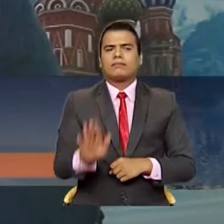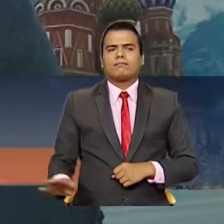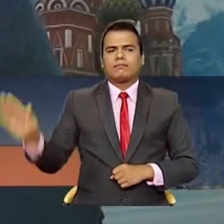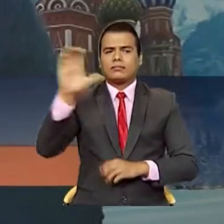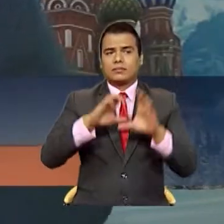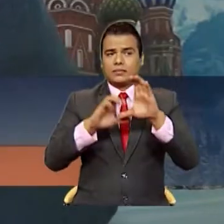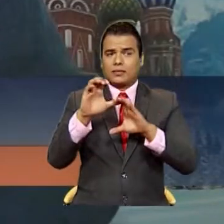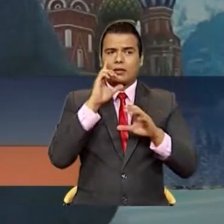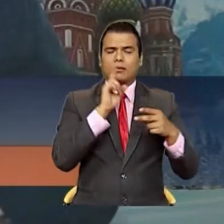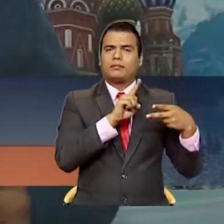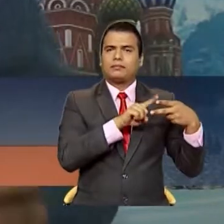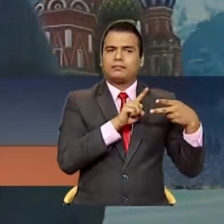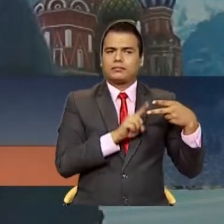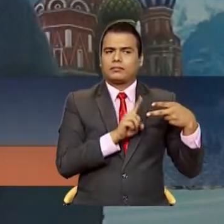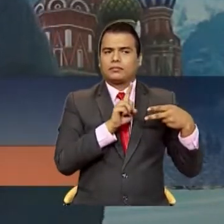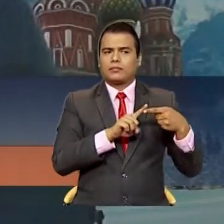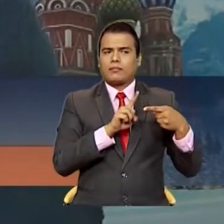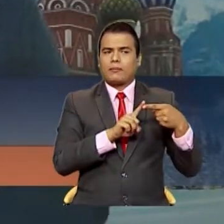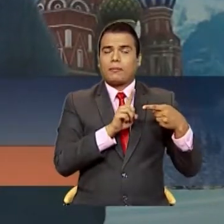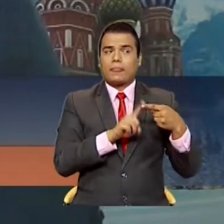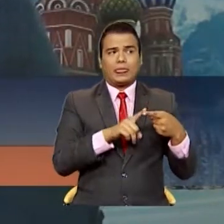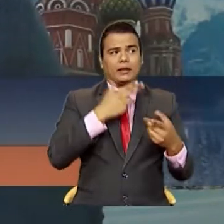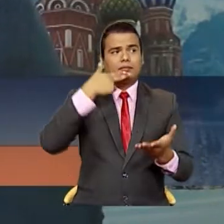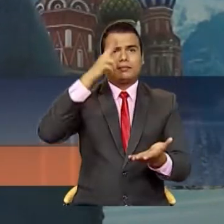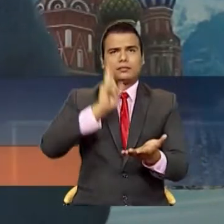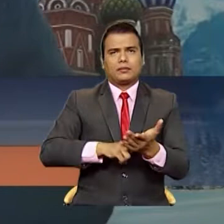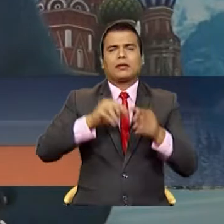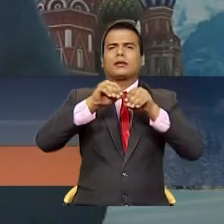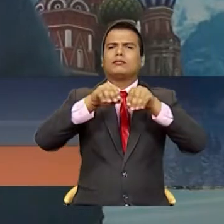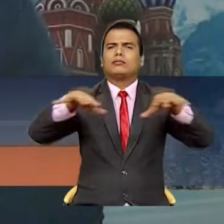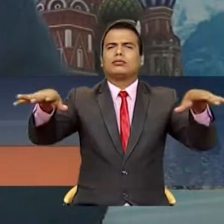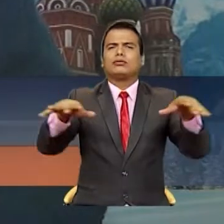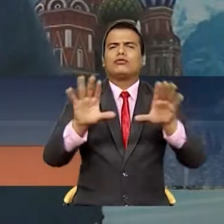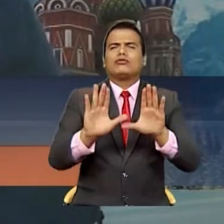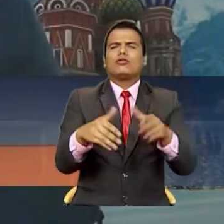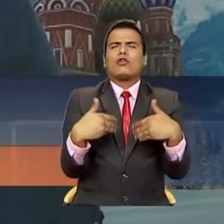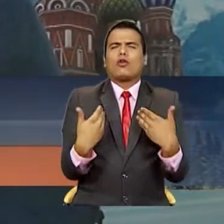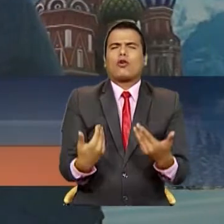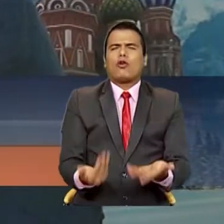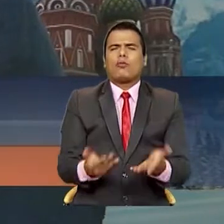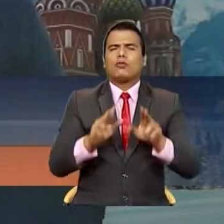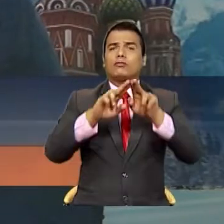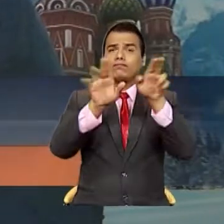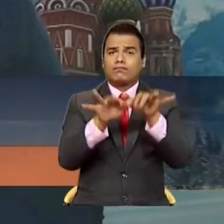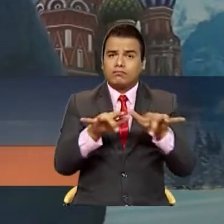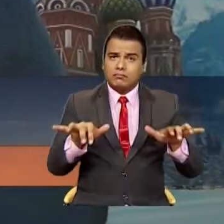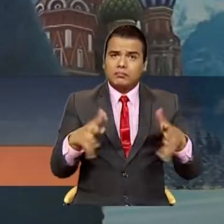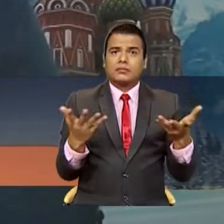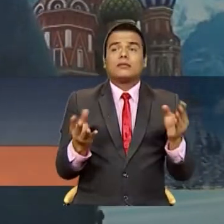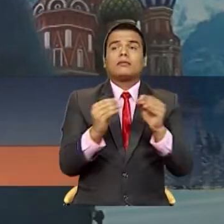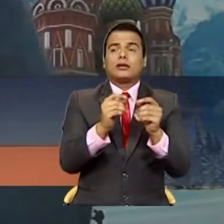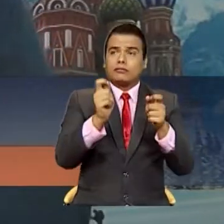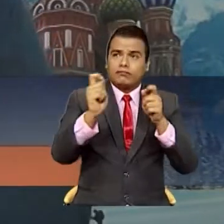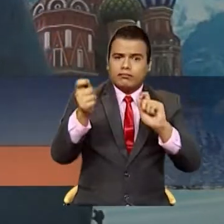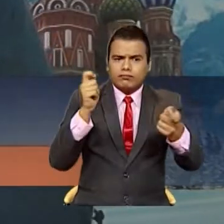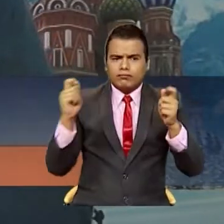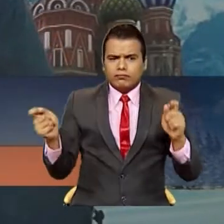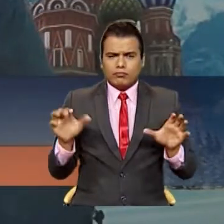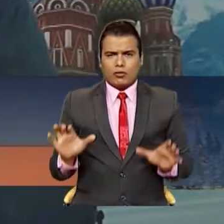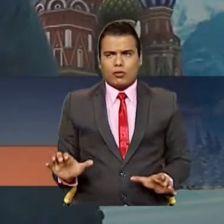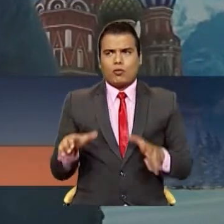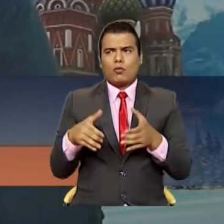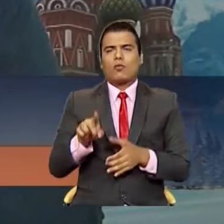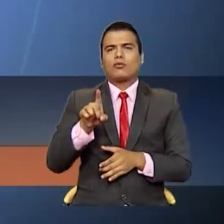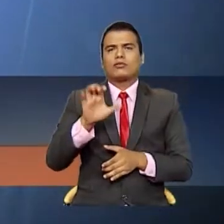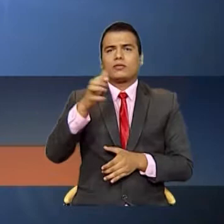dos hechos. Primero, es la circulación de un panfleto a través de redes sociales y de manera física en donde el sexto frente de